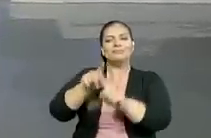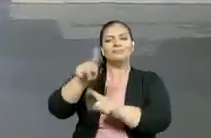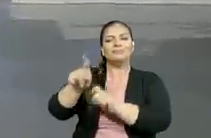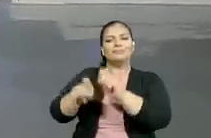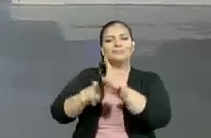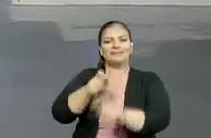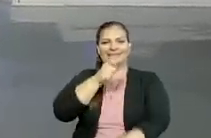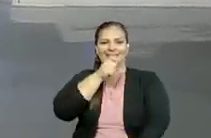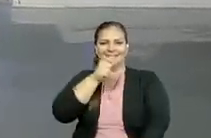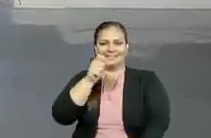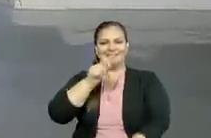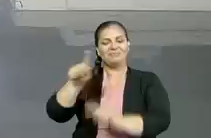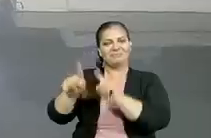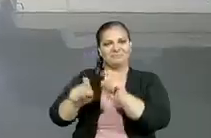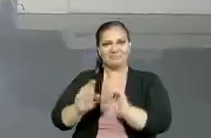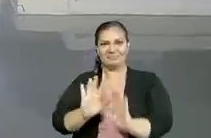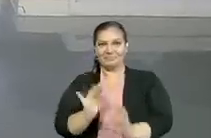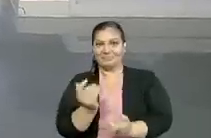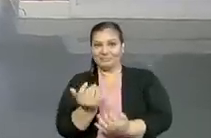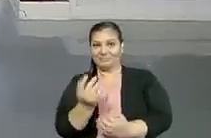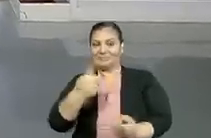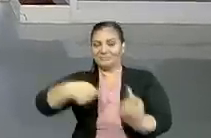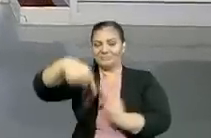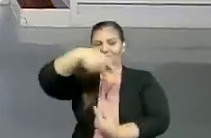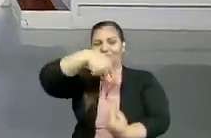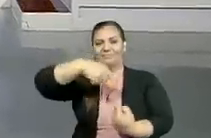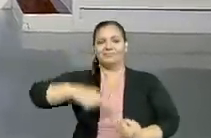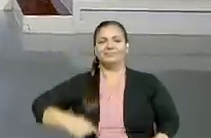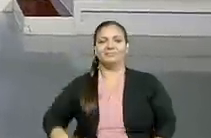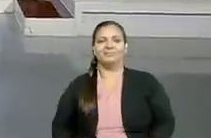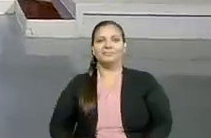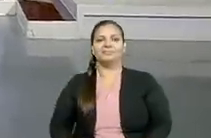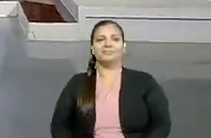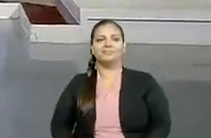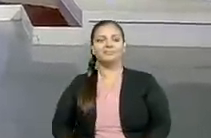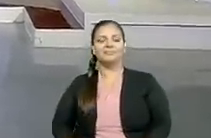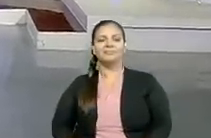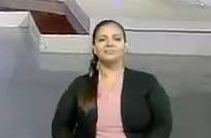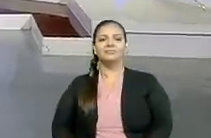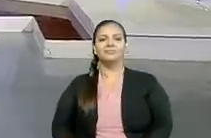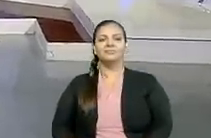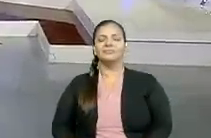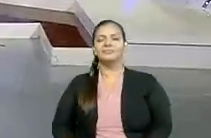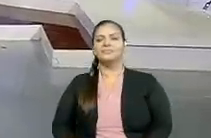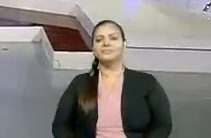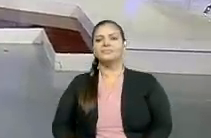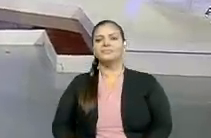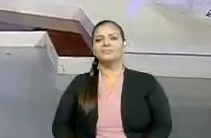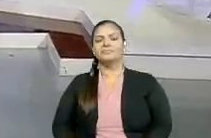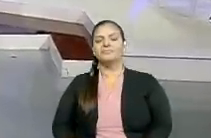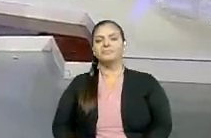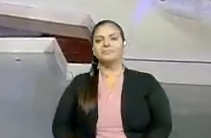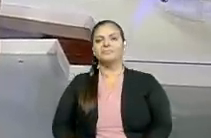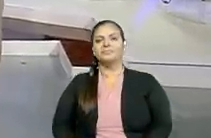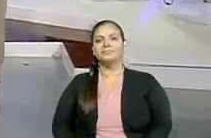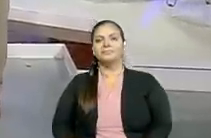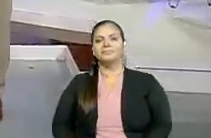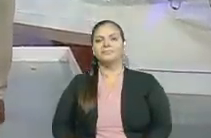ciudad de Guayaquil, el abogado Jaime Nebot, que estará siendo entrevistado por nuestra compañera Luisa Herrera. Ya venimos con más aquí en la noticia Primera Emisión.